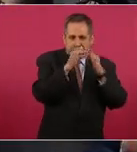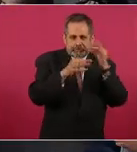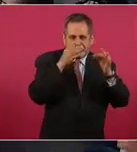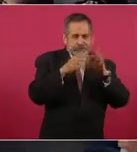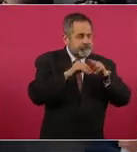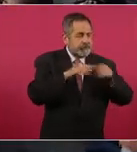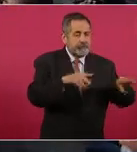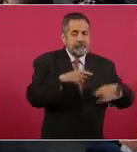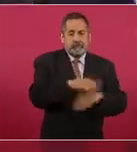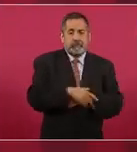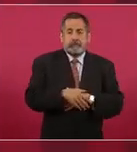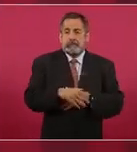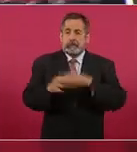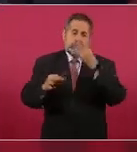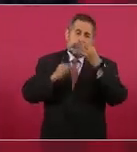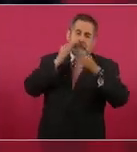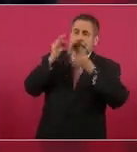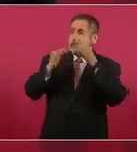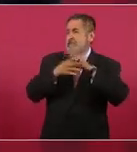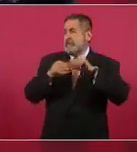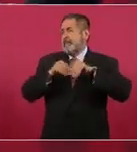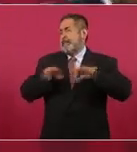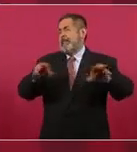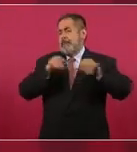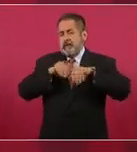fue una gran propaganda.